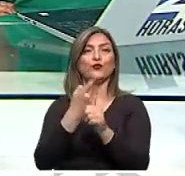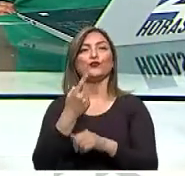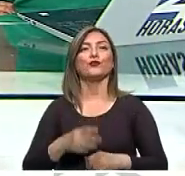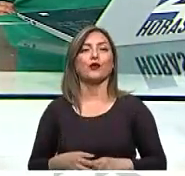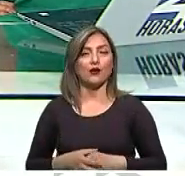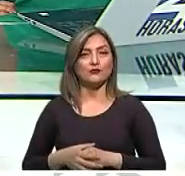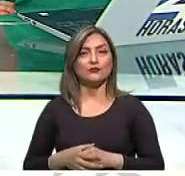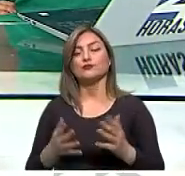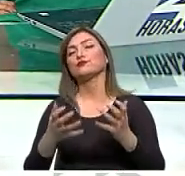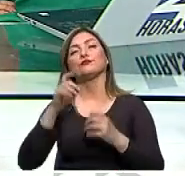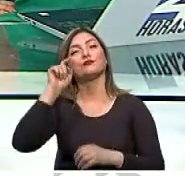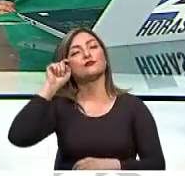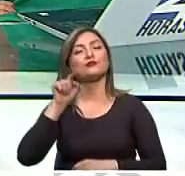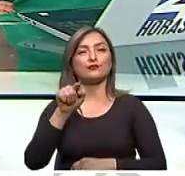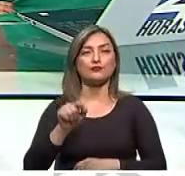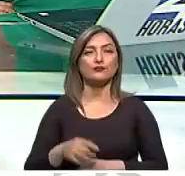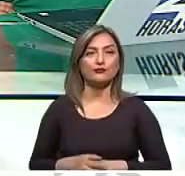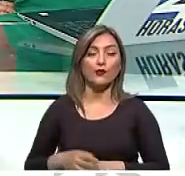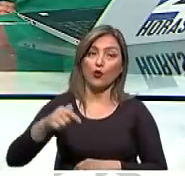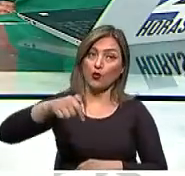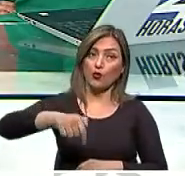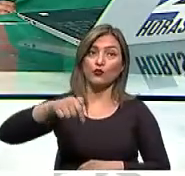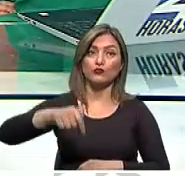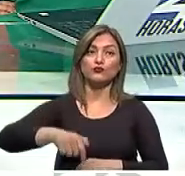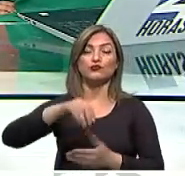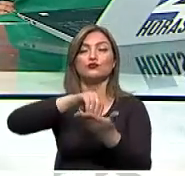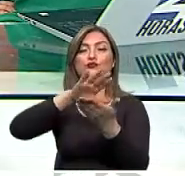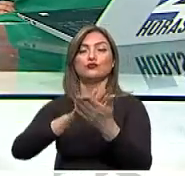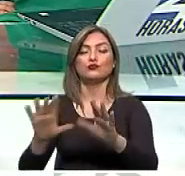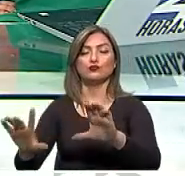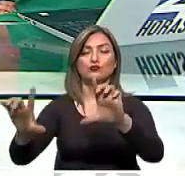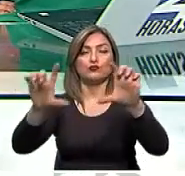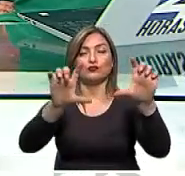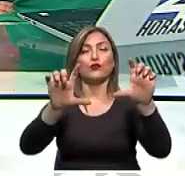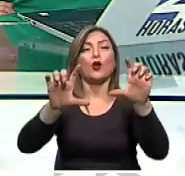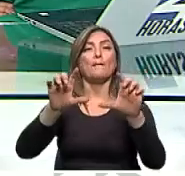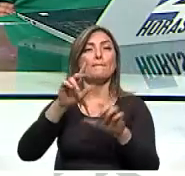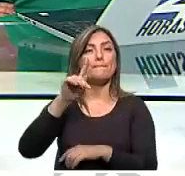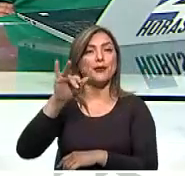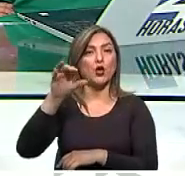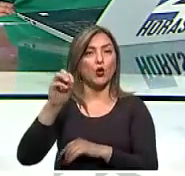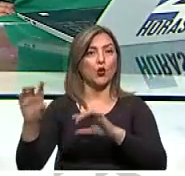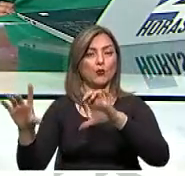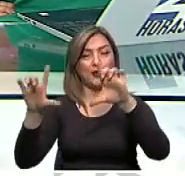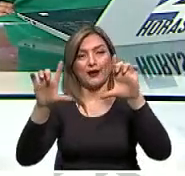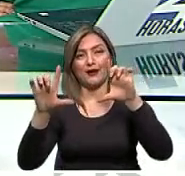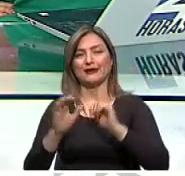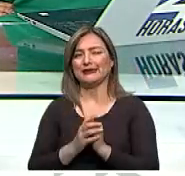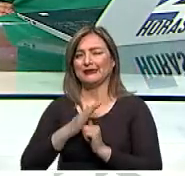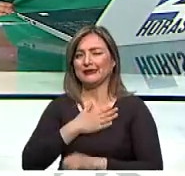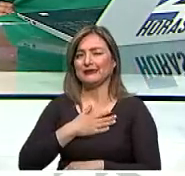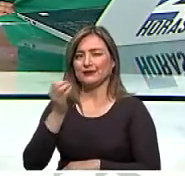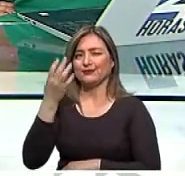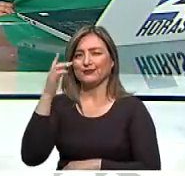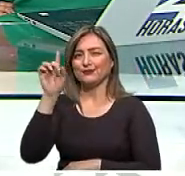pausa comercial, queremos recordarles que desde hoy rige nuevamente en la capital el pico y placa, así que por favor no se olviden que